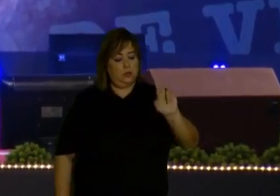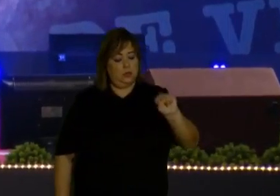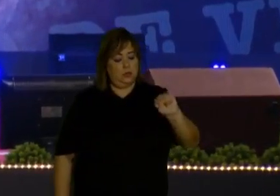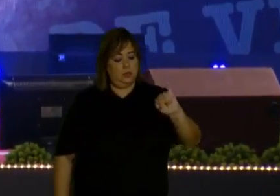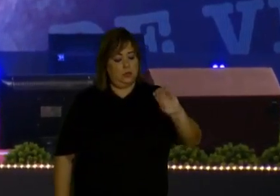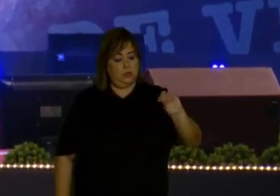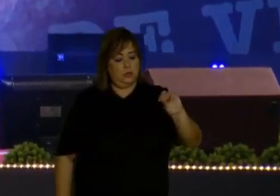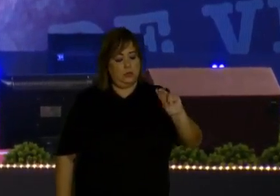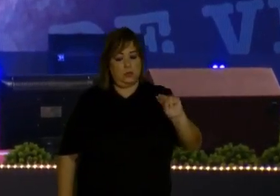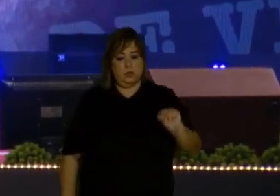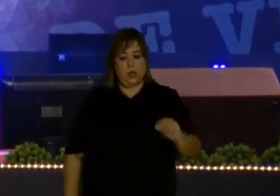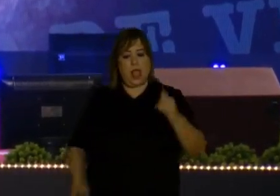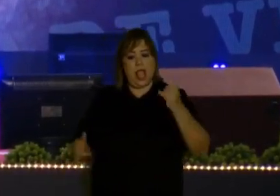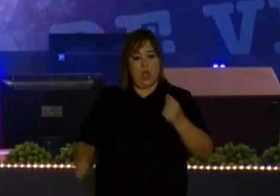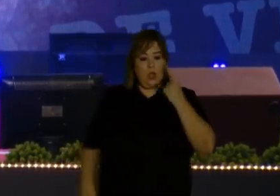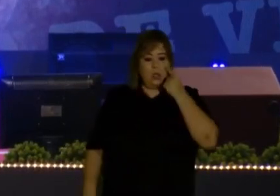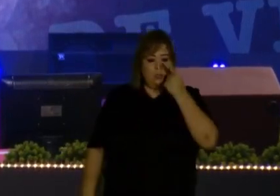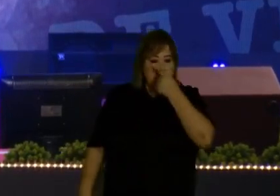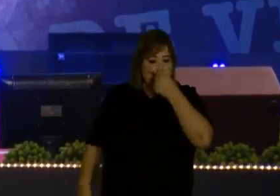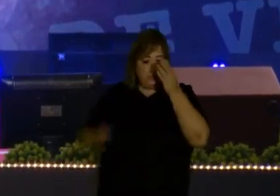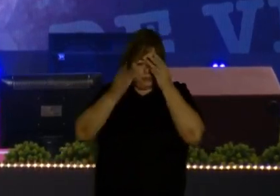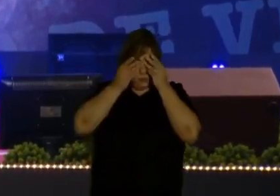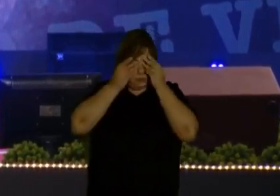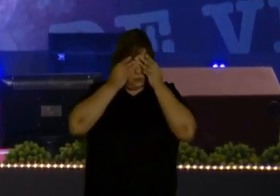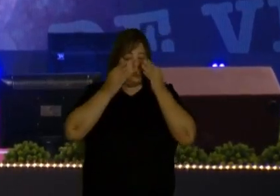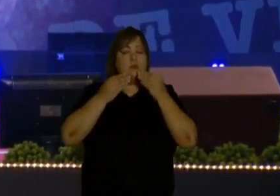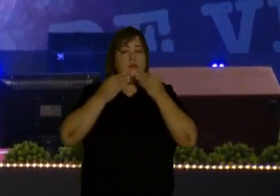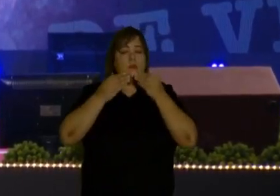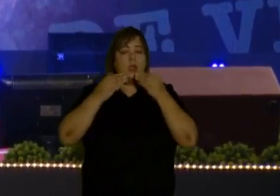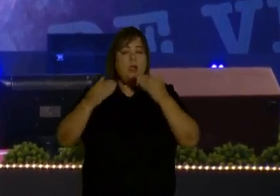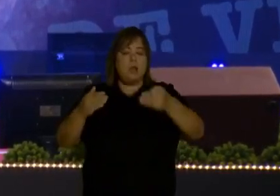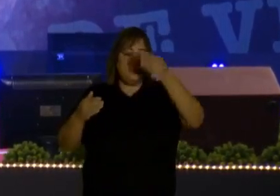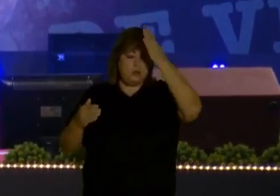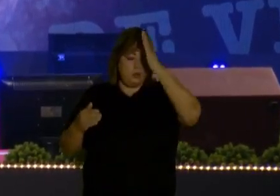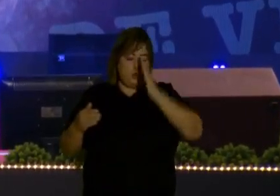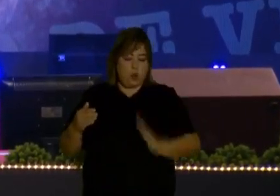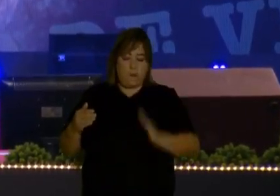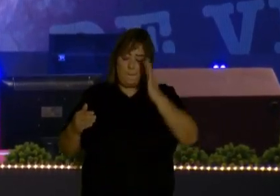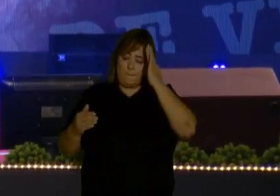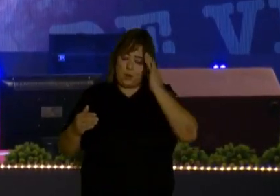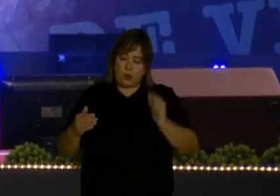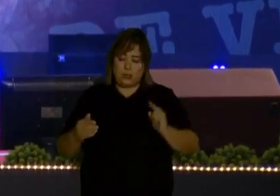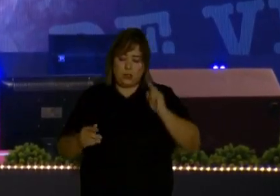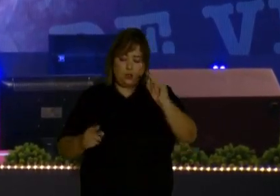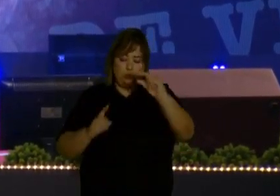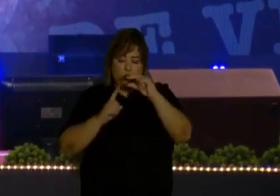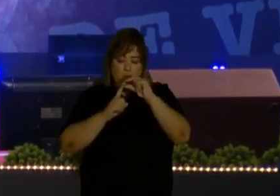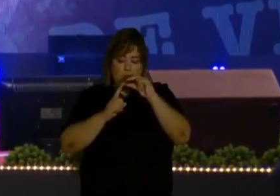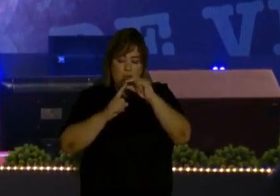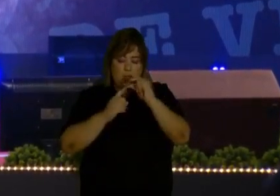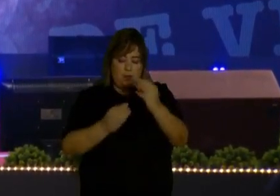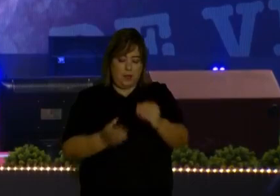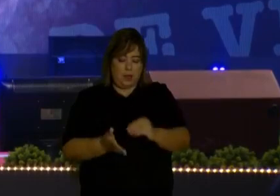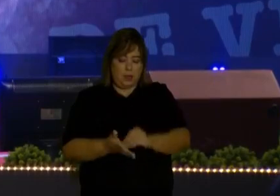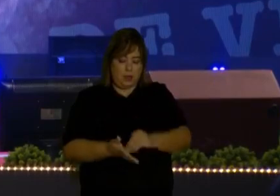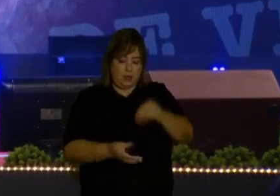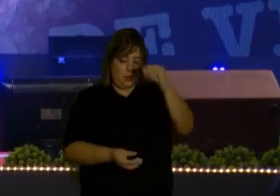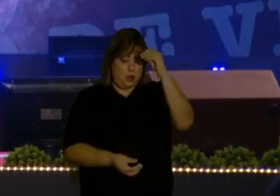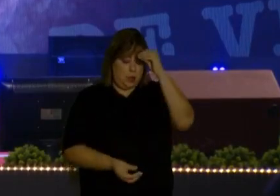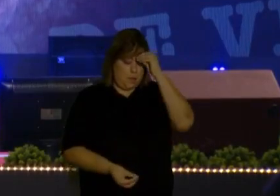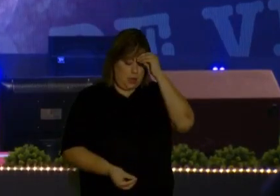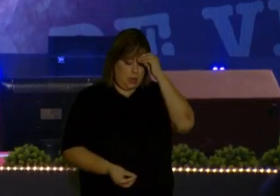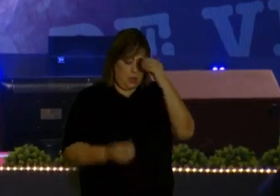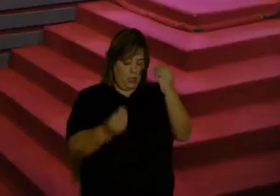Ayúdanos, Señor. Cierre sus ojitos. Señor, yo te doy gracias. Gracias por tu palabra, por la enseñanza. Qué